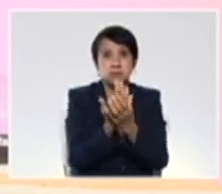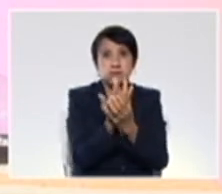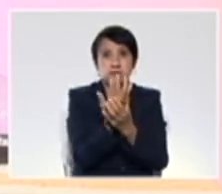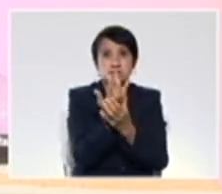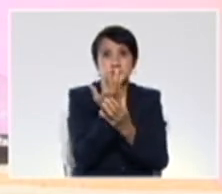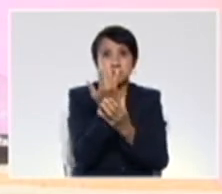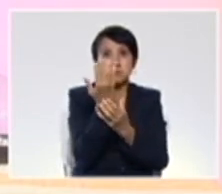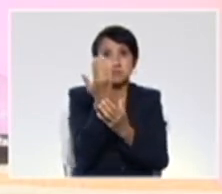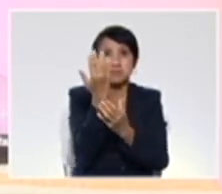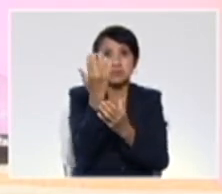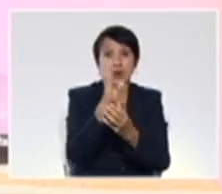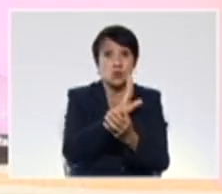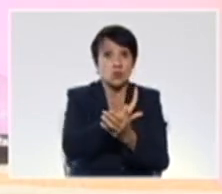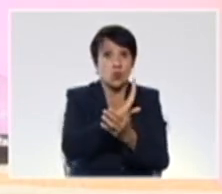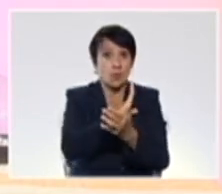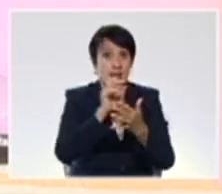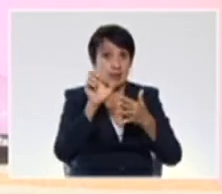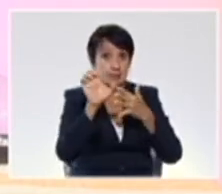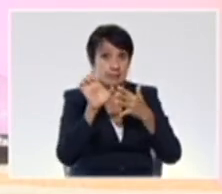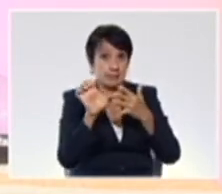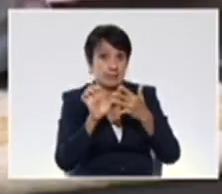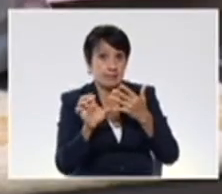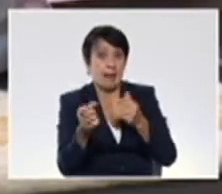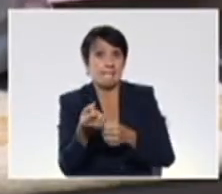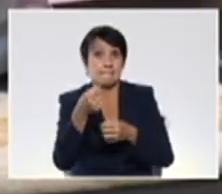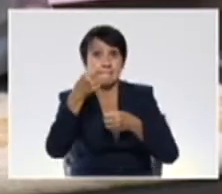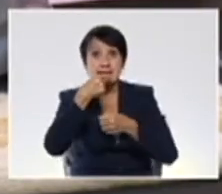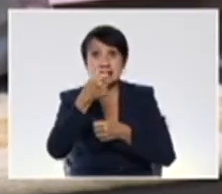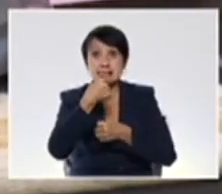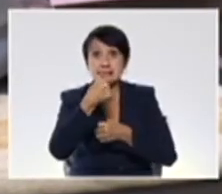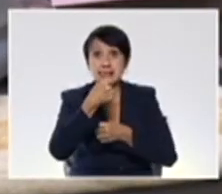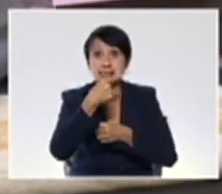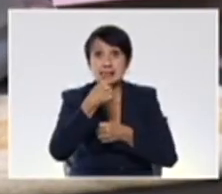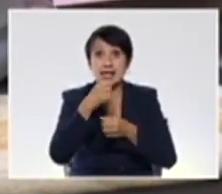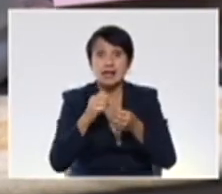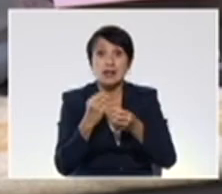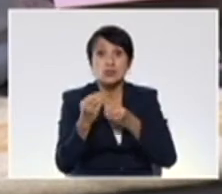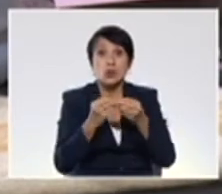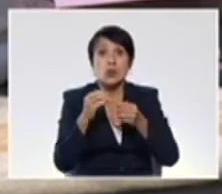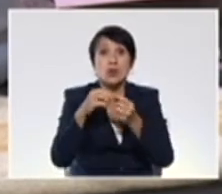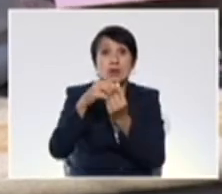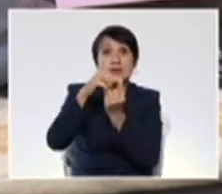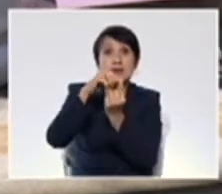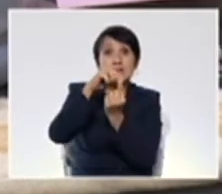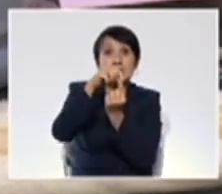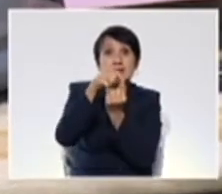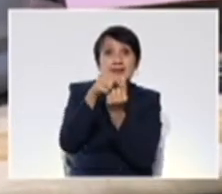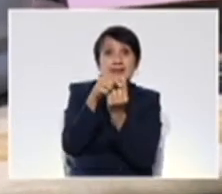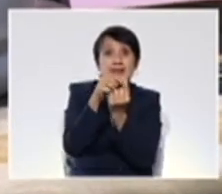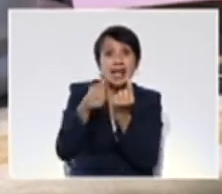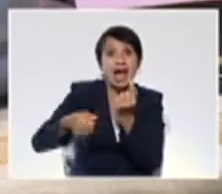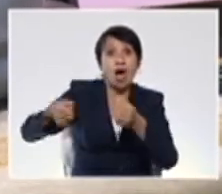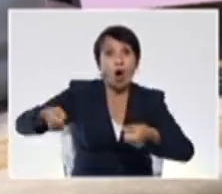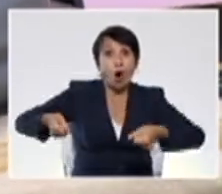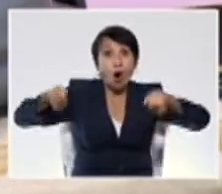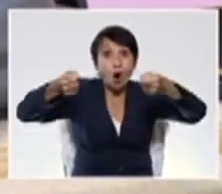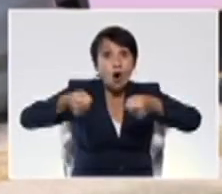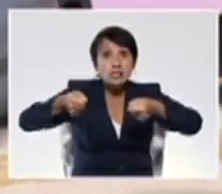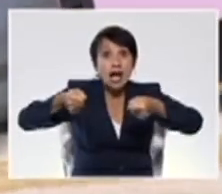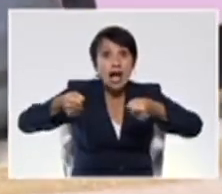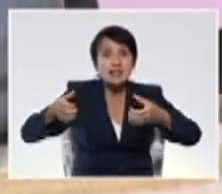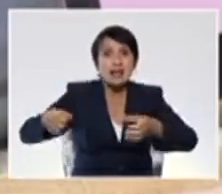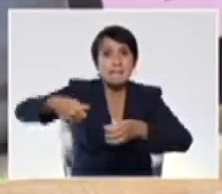vapor con sus propiedades medicinales, va a salir por la parte de arriba, donde